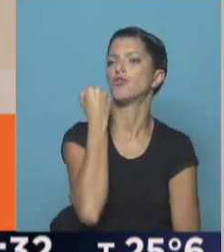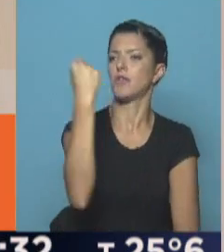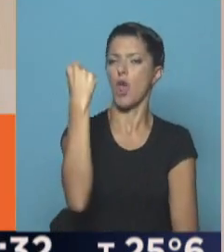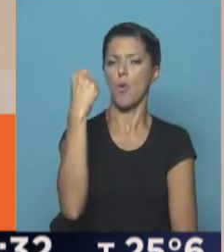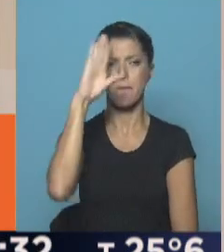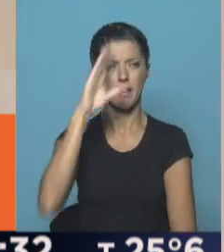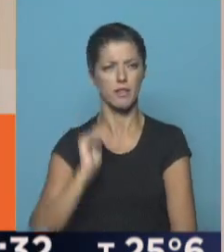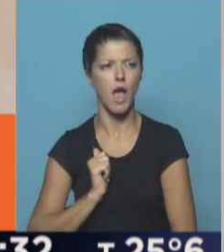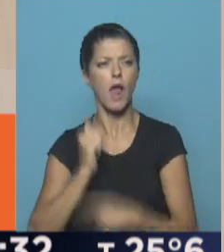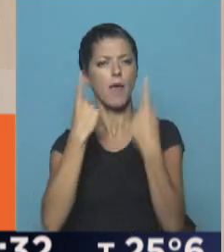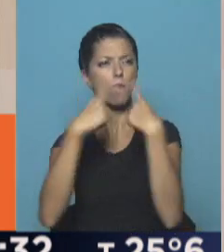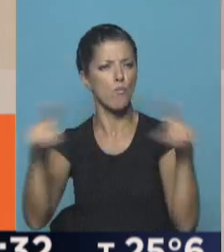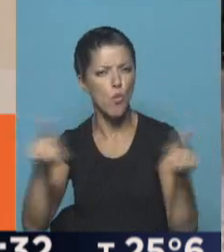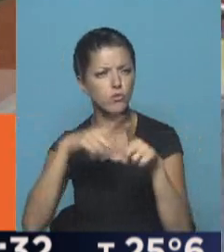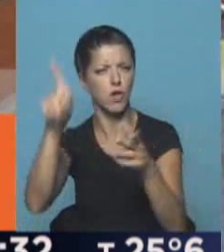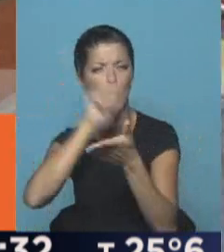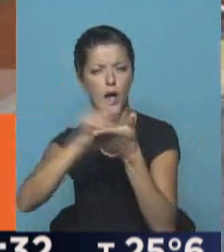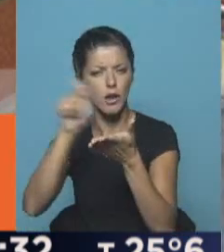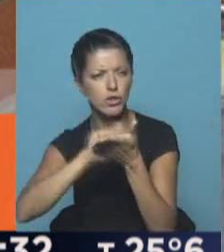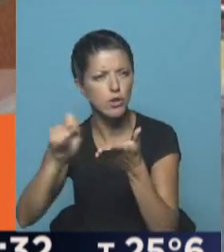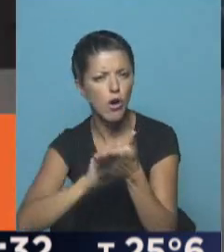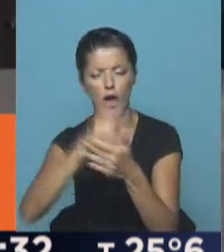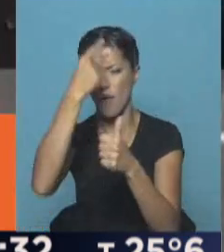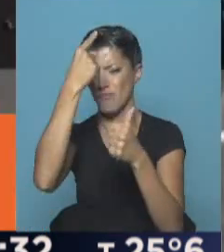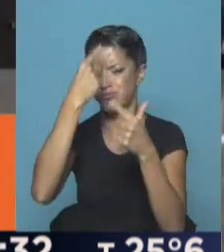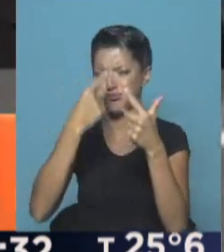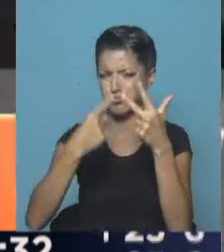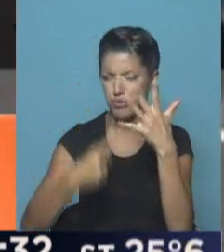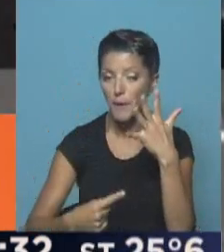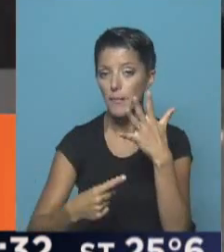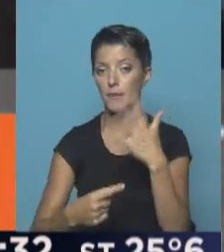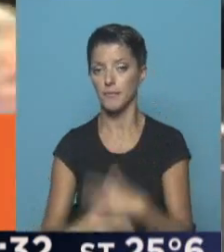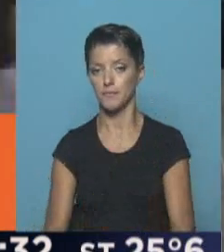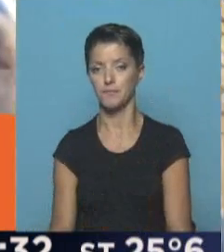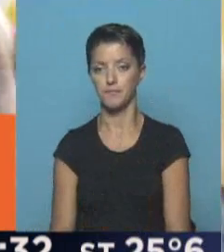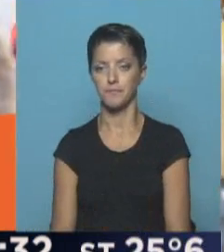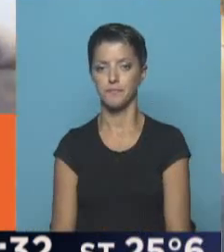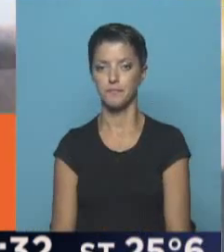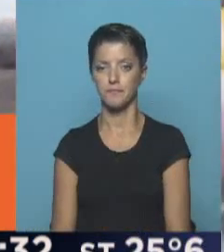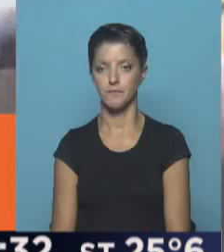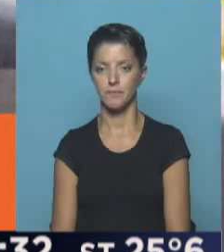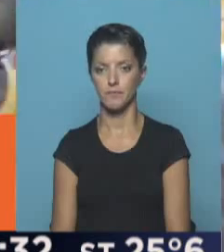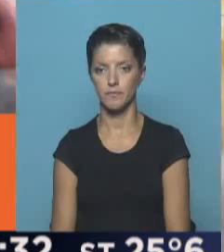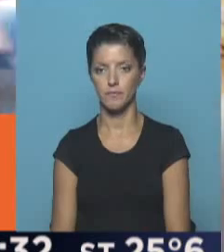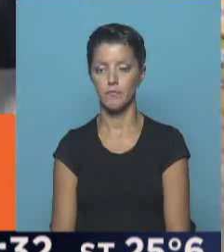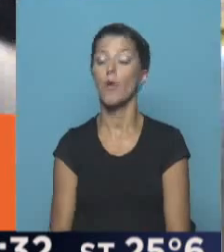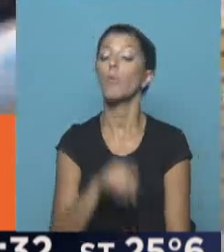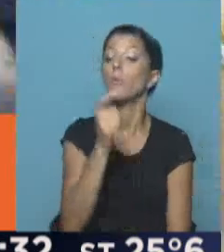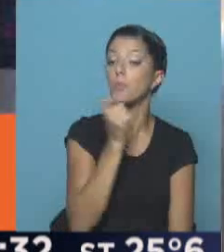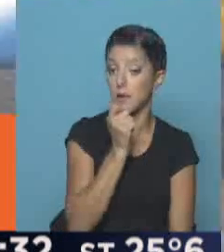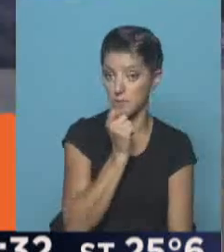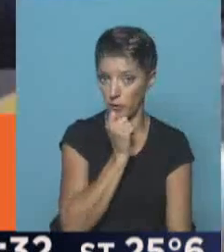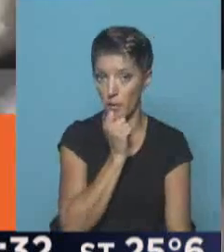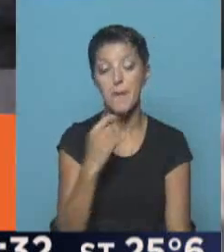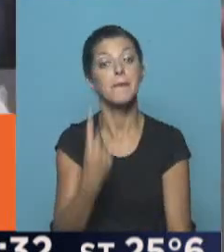sus músicos, etc. Y hasta utiliza determinadas cuestiones porque, por ejemplo, fue criticado su